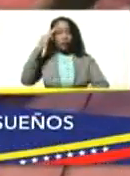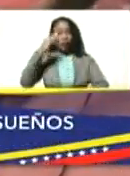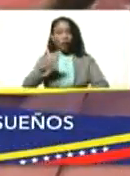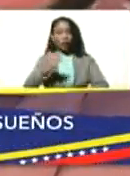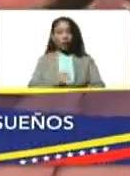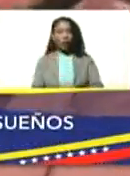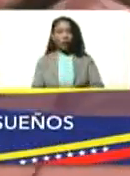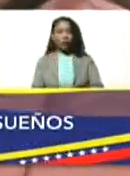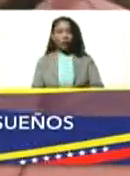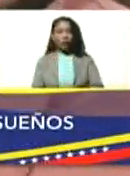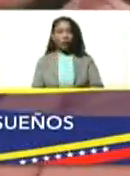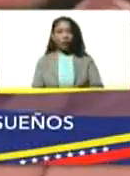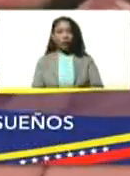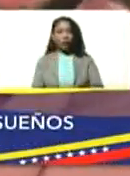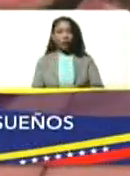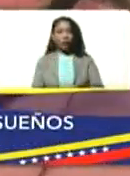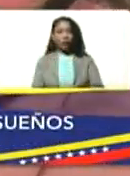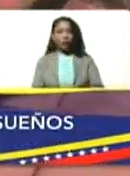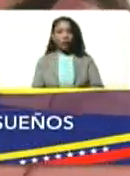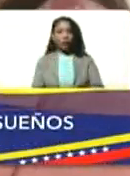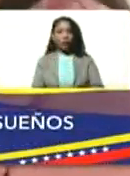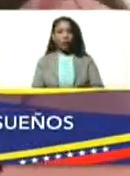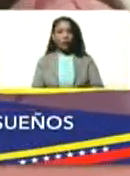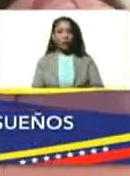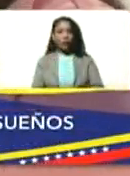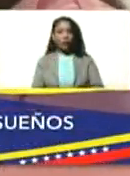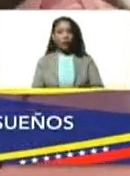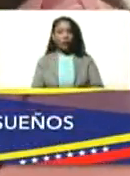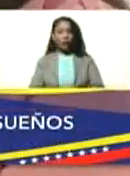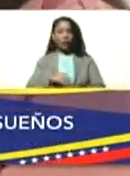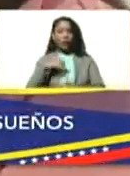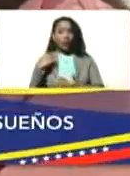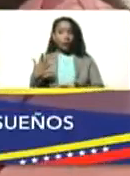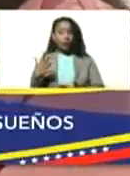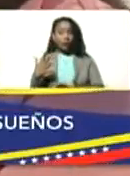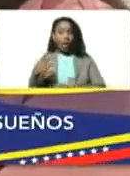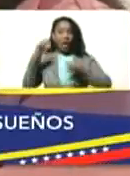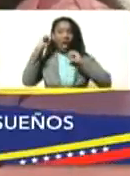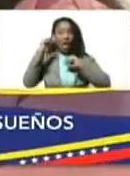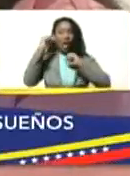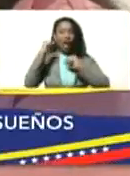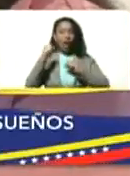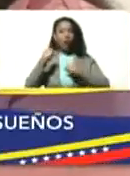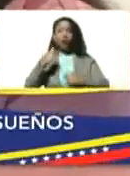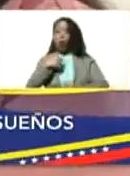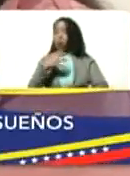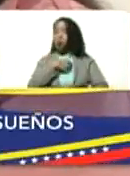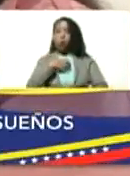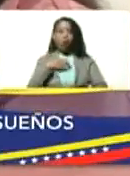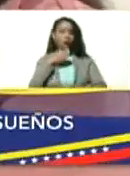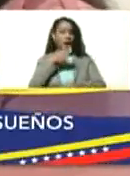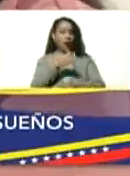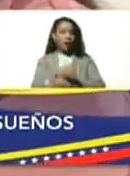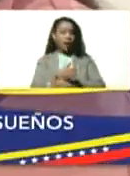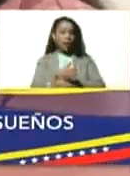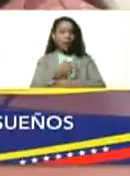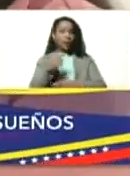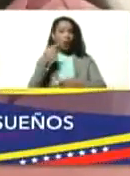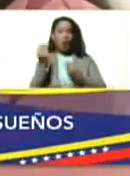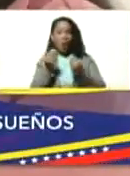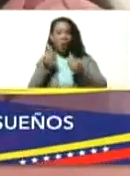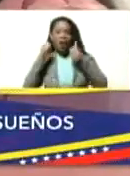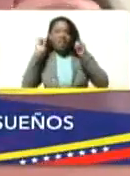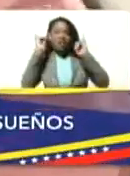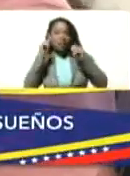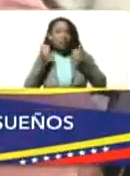cumplió años, estuvo de rumba en la noche, me invitó a la rumbita, pero no pude ir. ¿Cómo estuvo la fiesta? Bien.